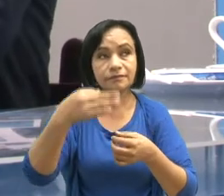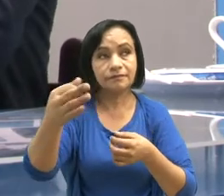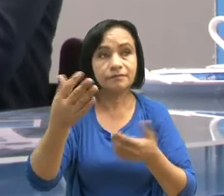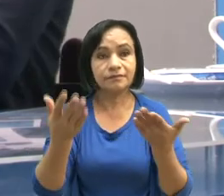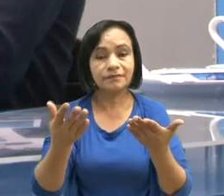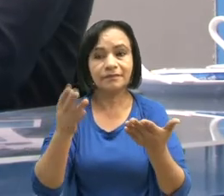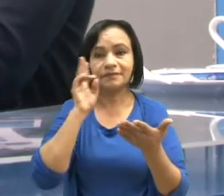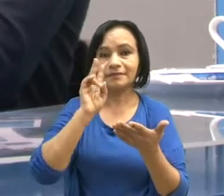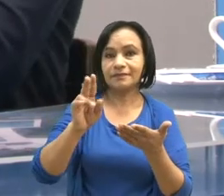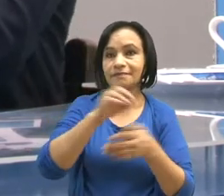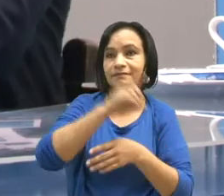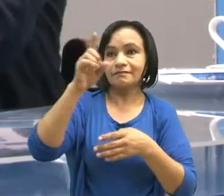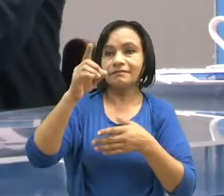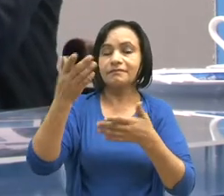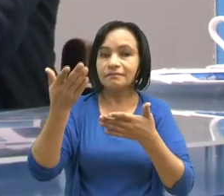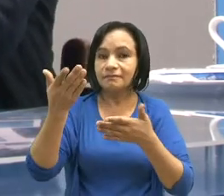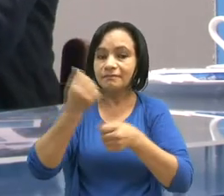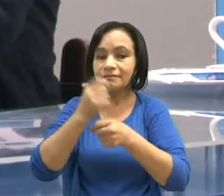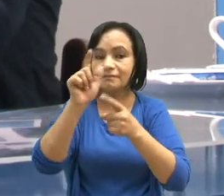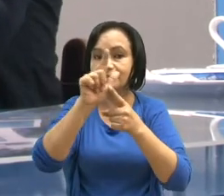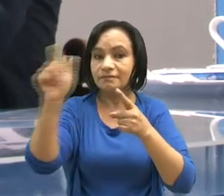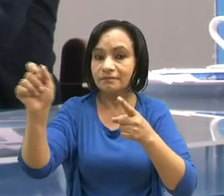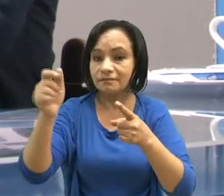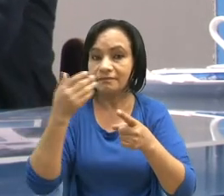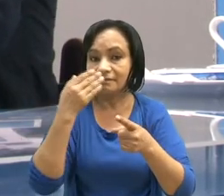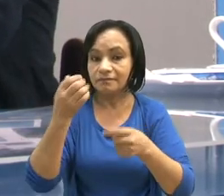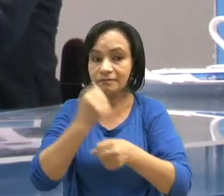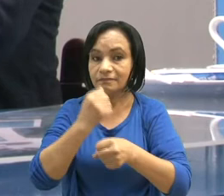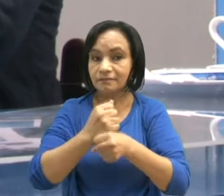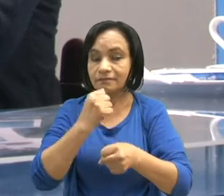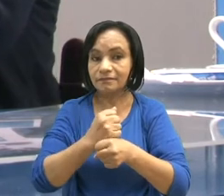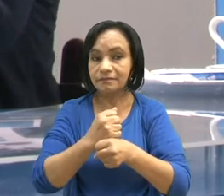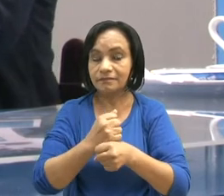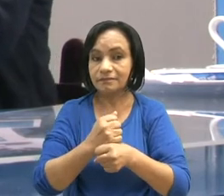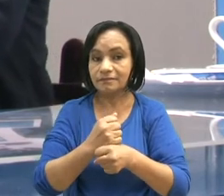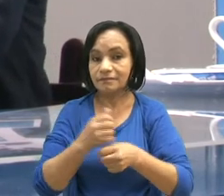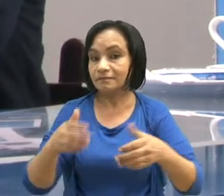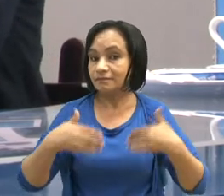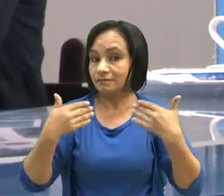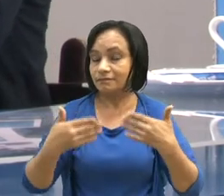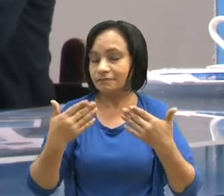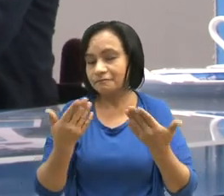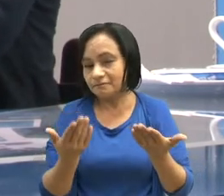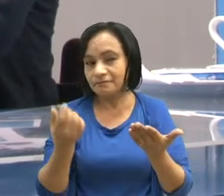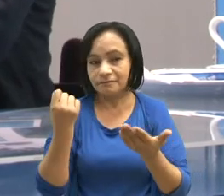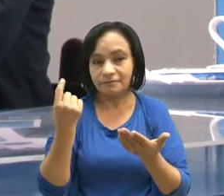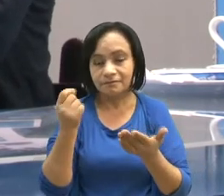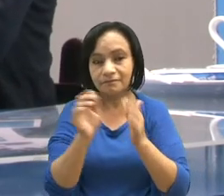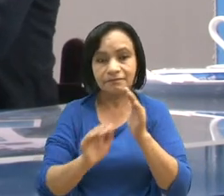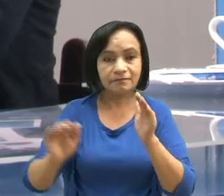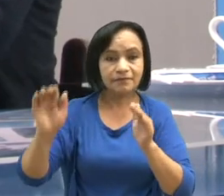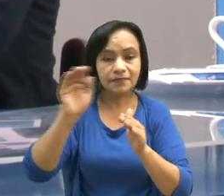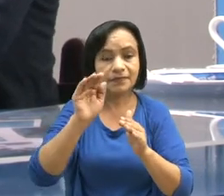víspera se saca el día, ¿no? Nosotros en el primer mes, nosotros estábamos no contentos todavía porque nuestra proyección era un poco